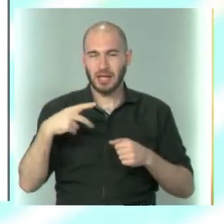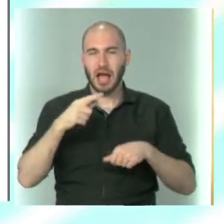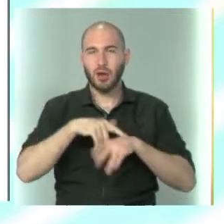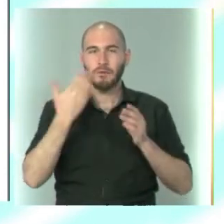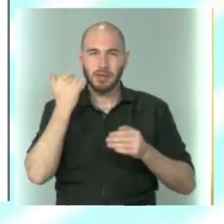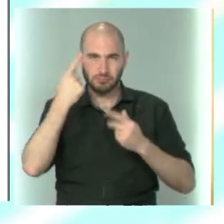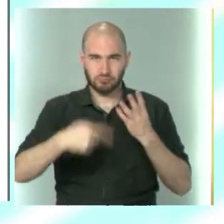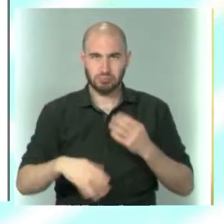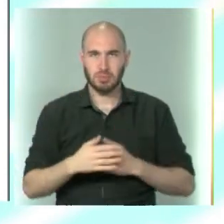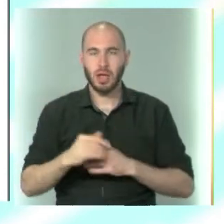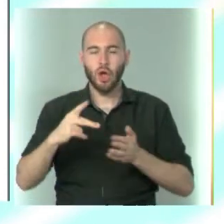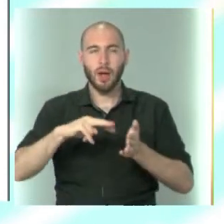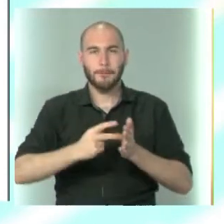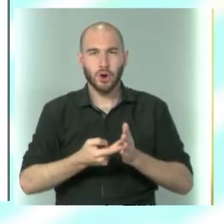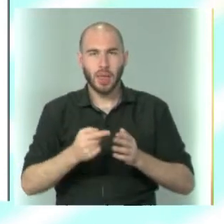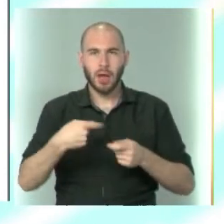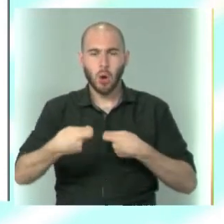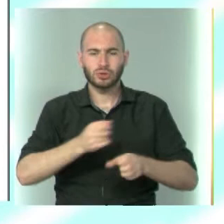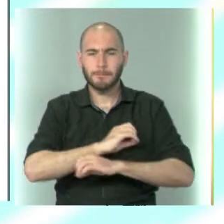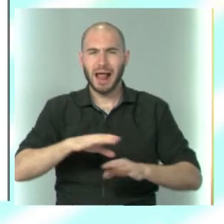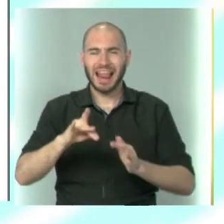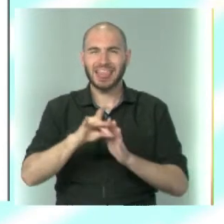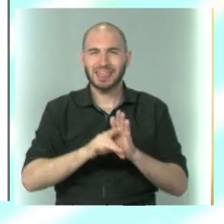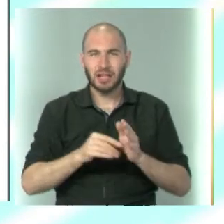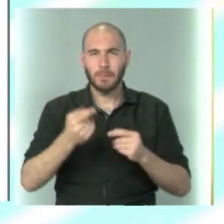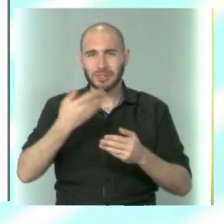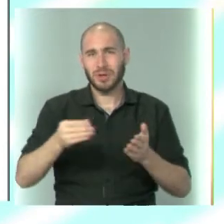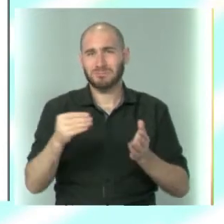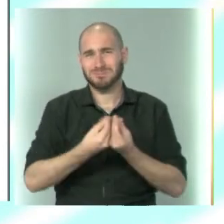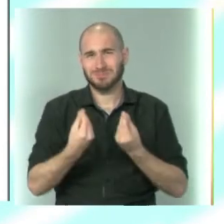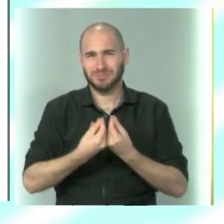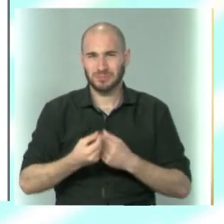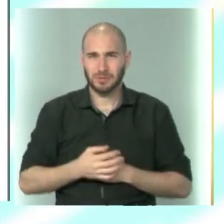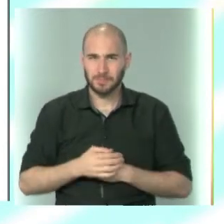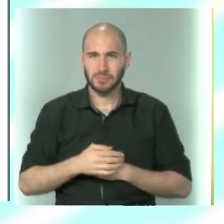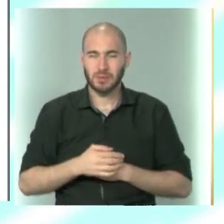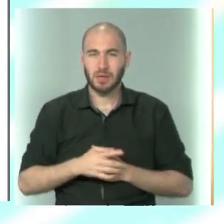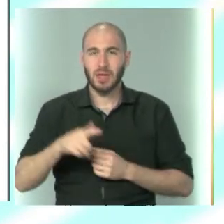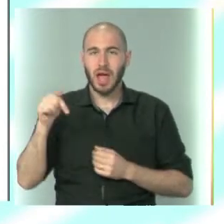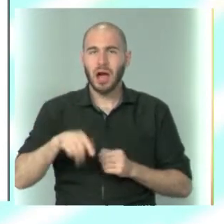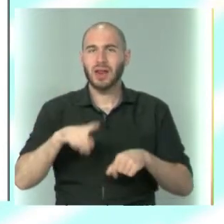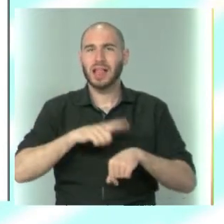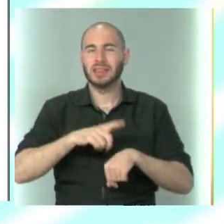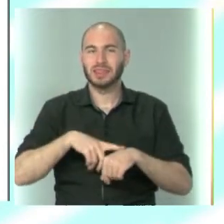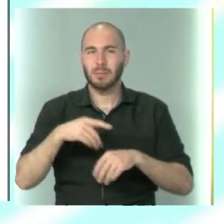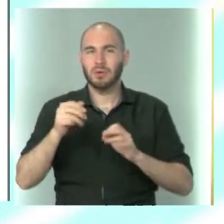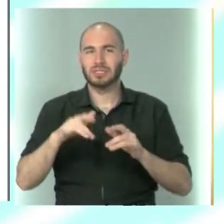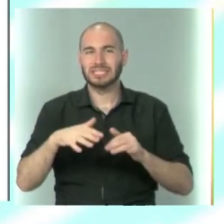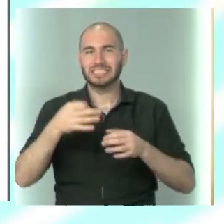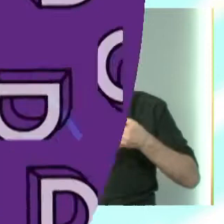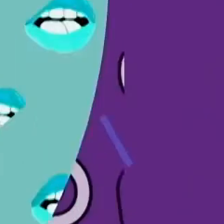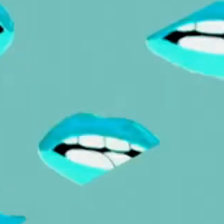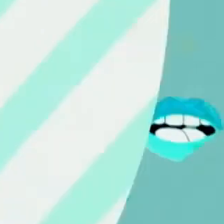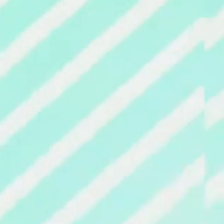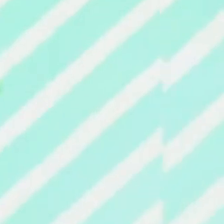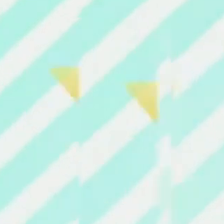redes sociales y las consecuencias del mal uso de datos personales de millones de usuarios. Vivimos la época de la ciberseguridad,